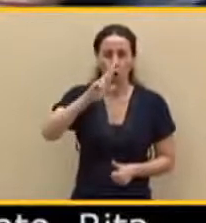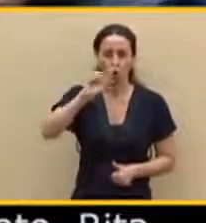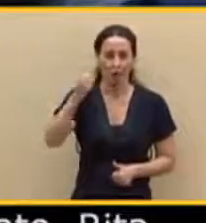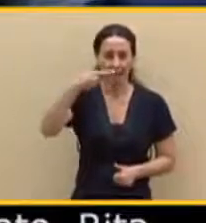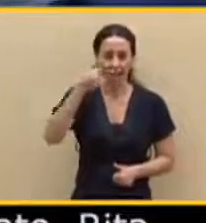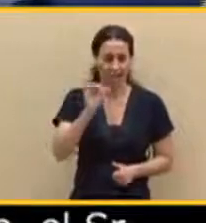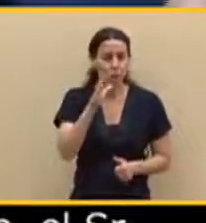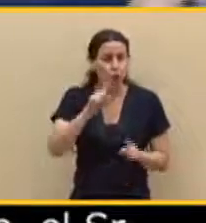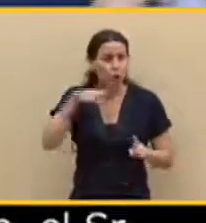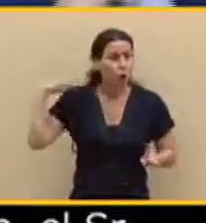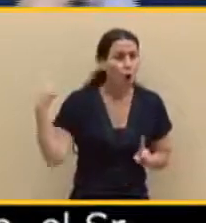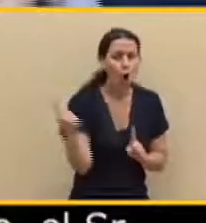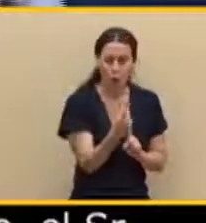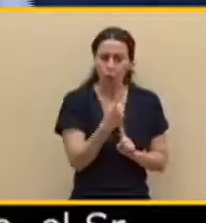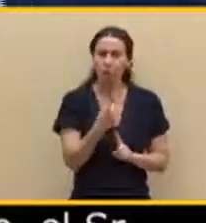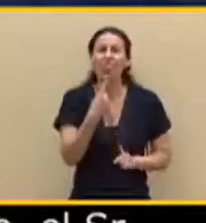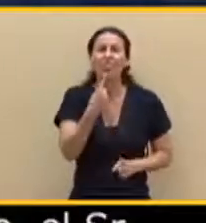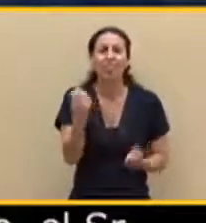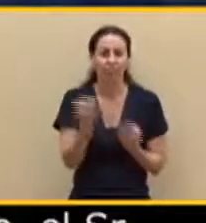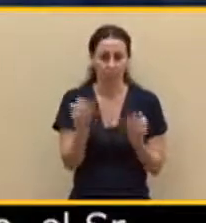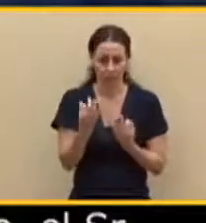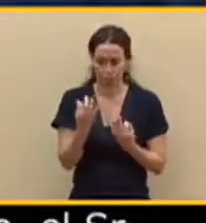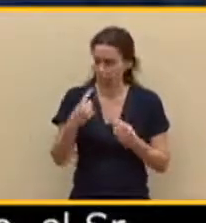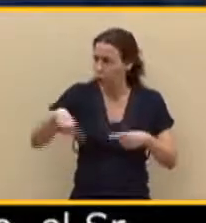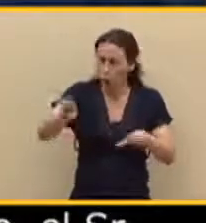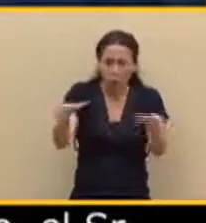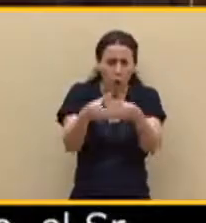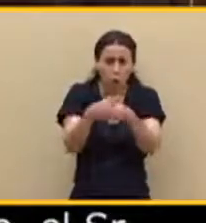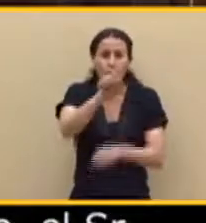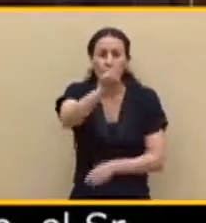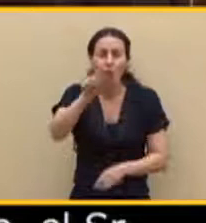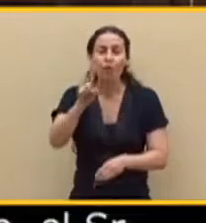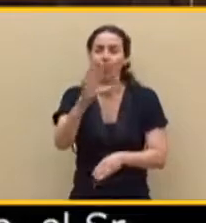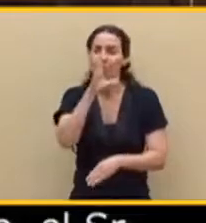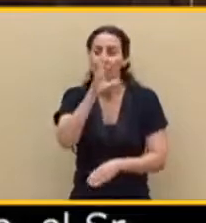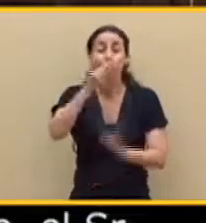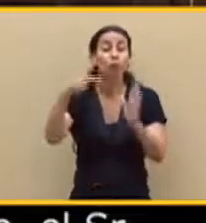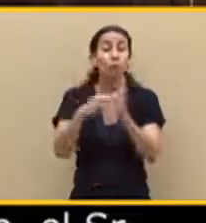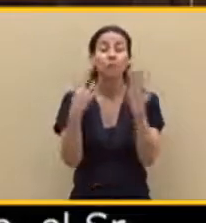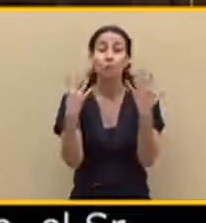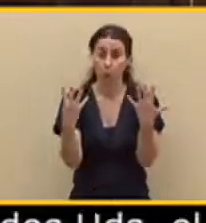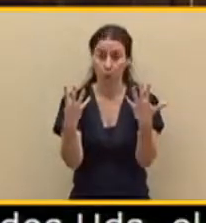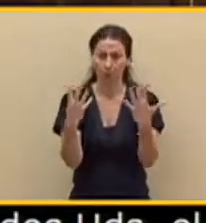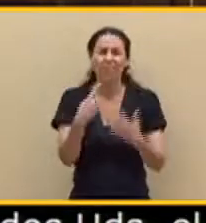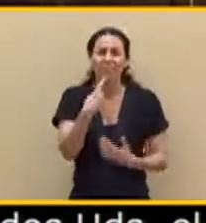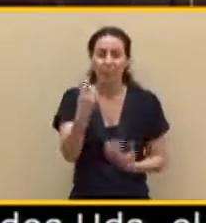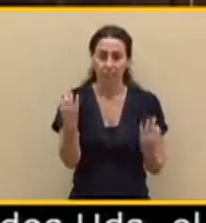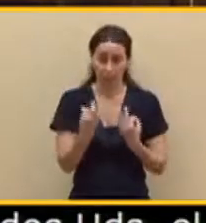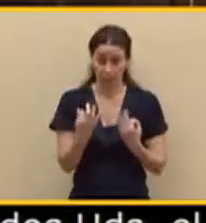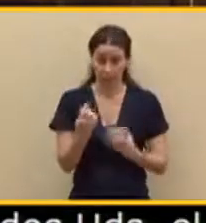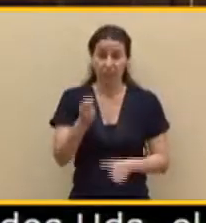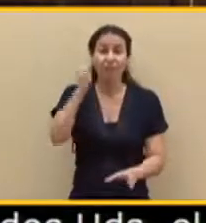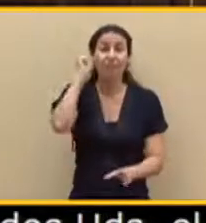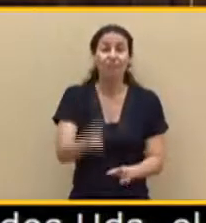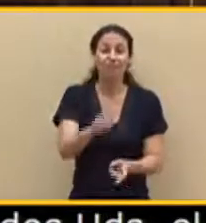¿Saben lo que decían todos ustedes el 11 de febrero del 2009? Que la Fiscalía